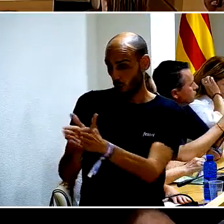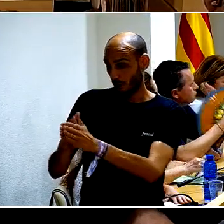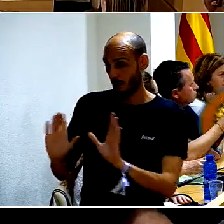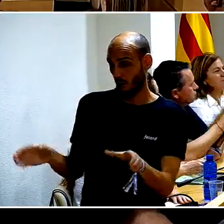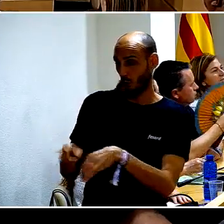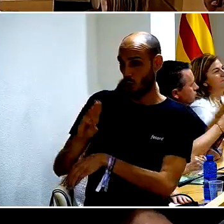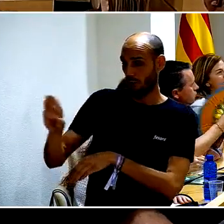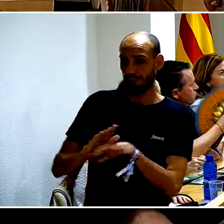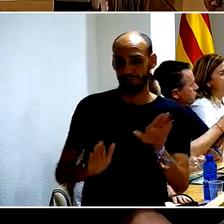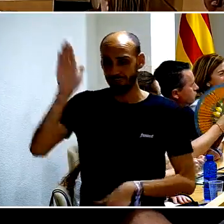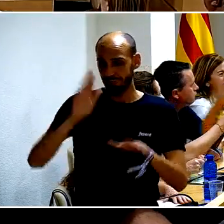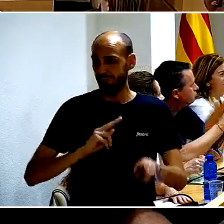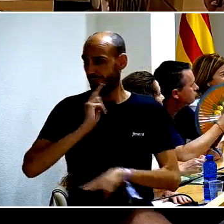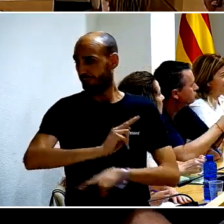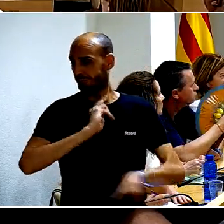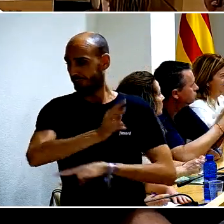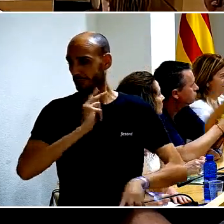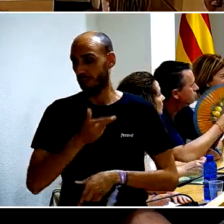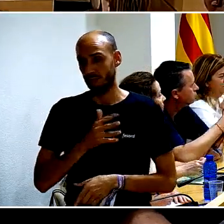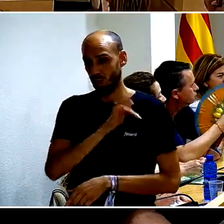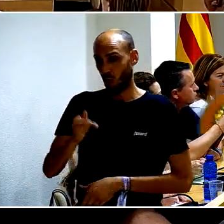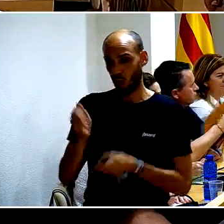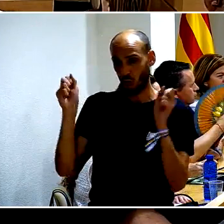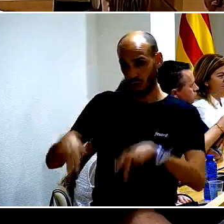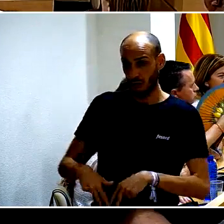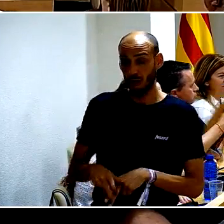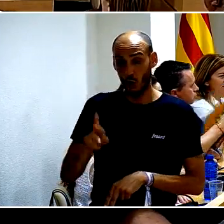paraula quan no el tenien. Això també és incomplir el ROF.